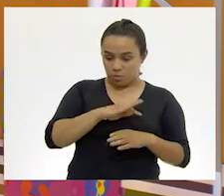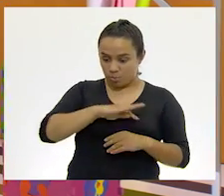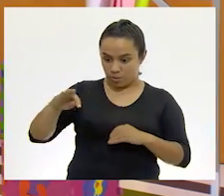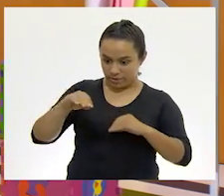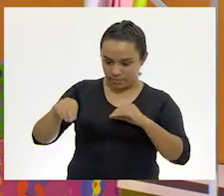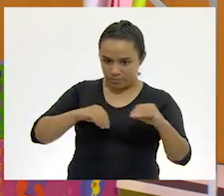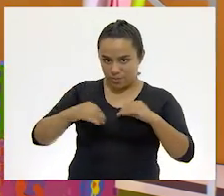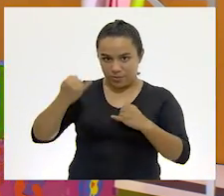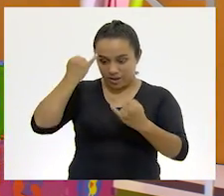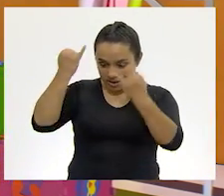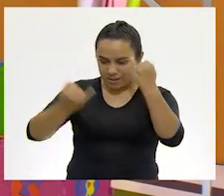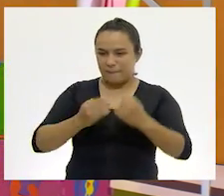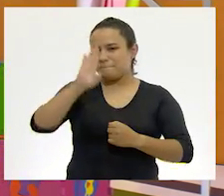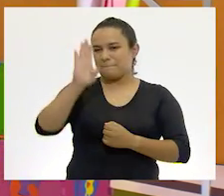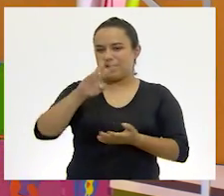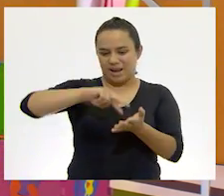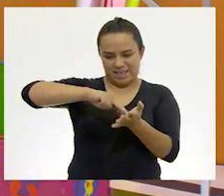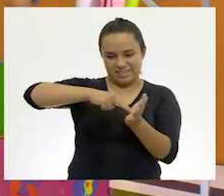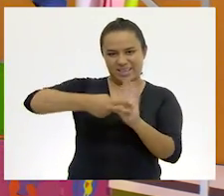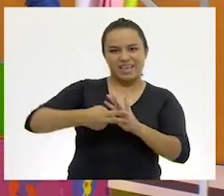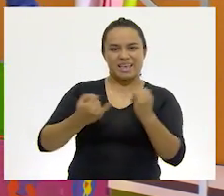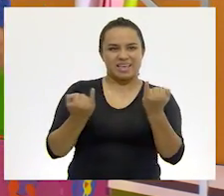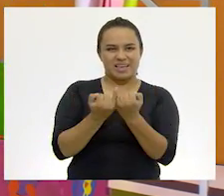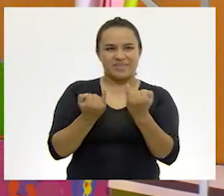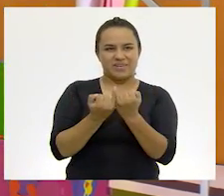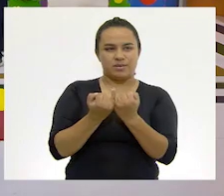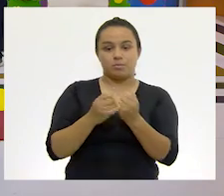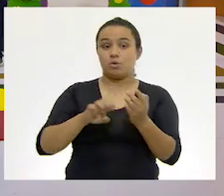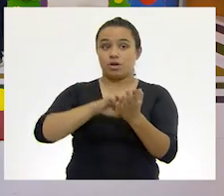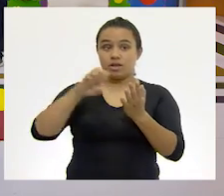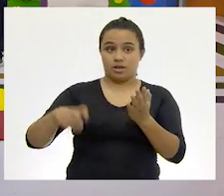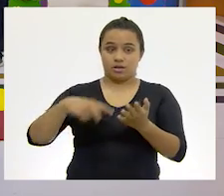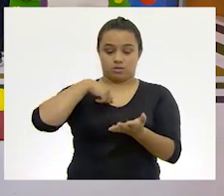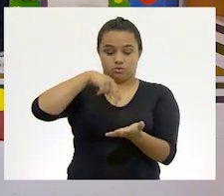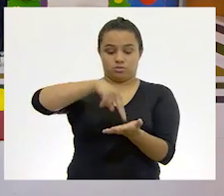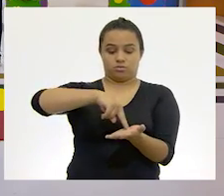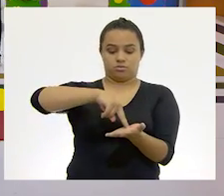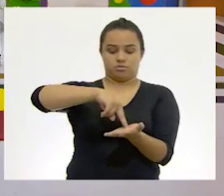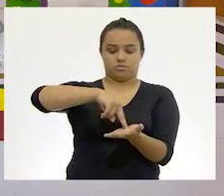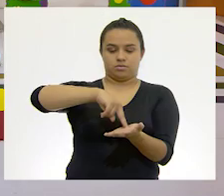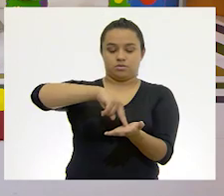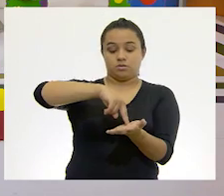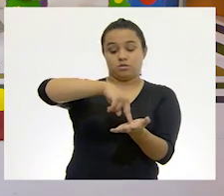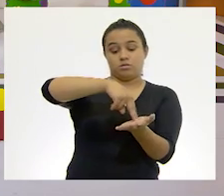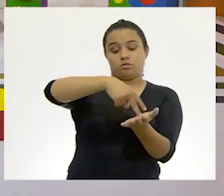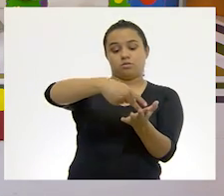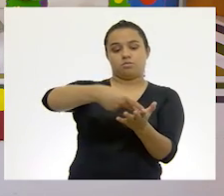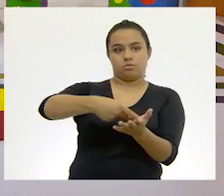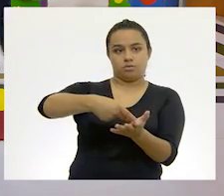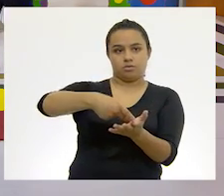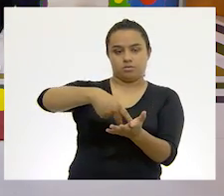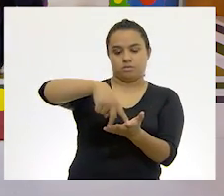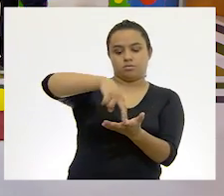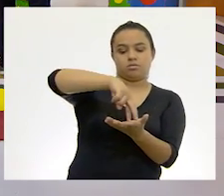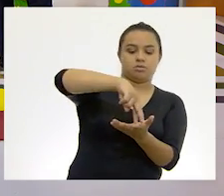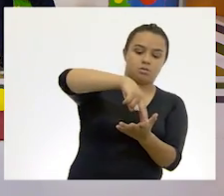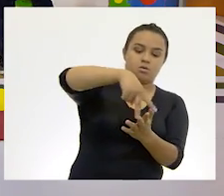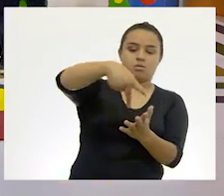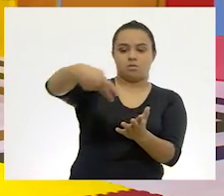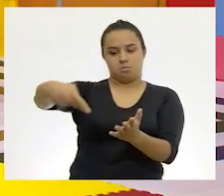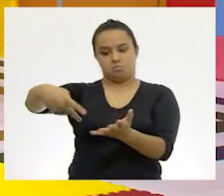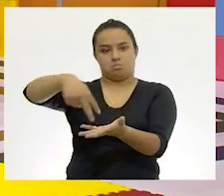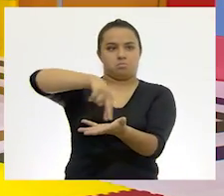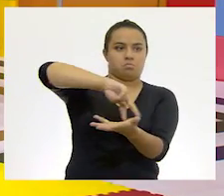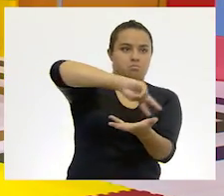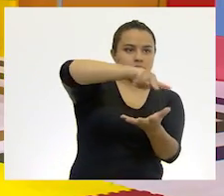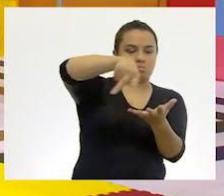de movimiento. Pensar que somos un compás, ¿no? Si, por ejemplo, mis pies son parte del compás y entonces voy generando una